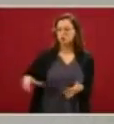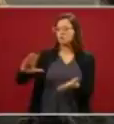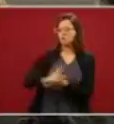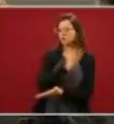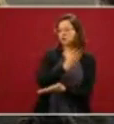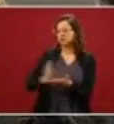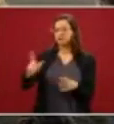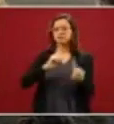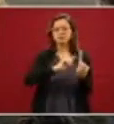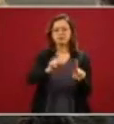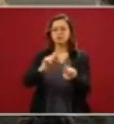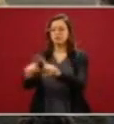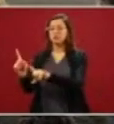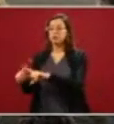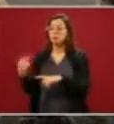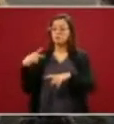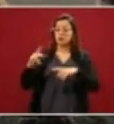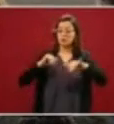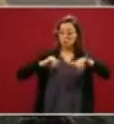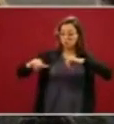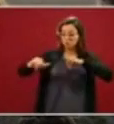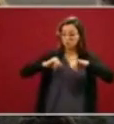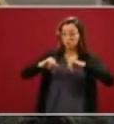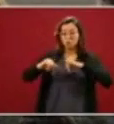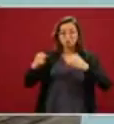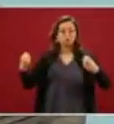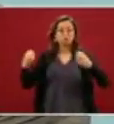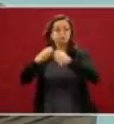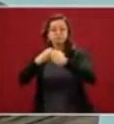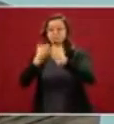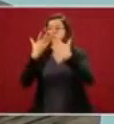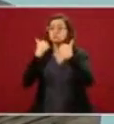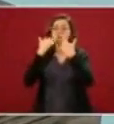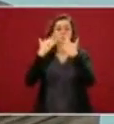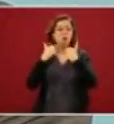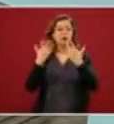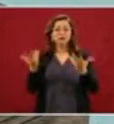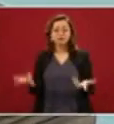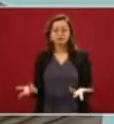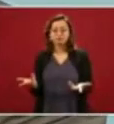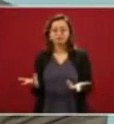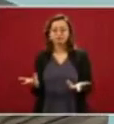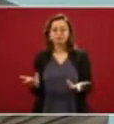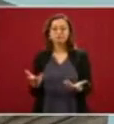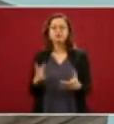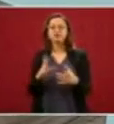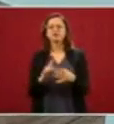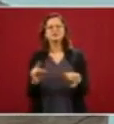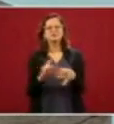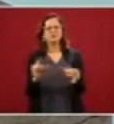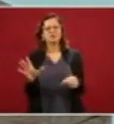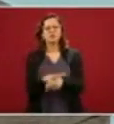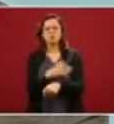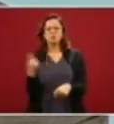nacionales, en términos geográficos funciona como un solo país. ¿Por qué digo esto? Porque desde